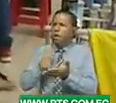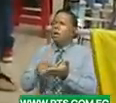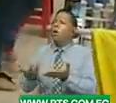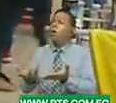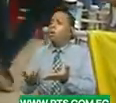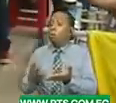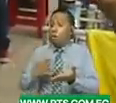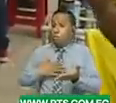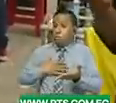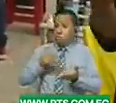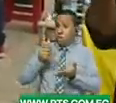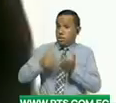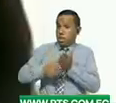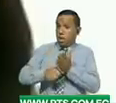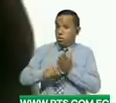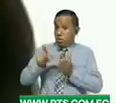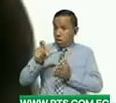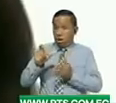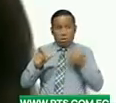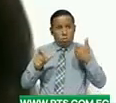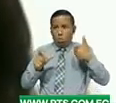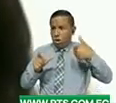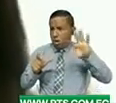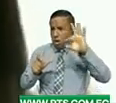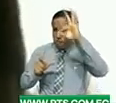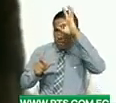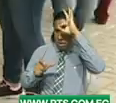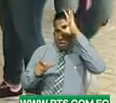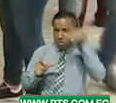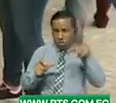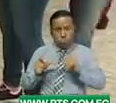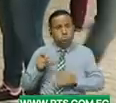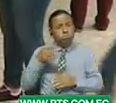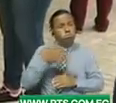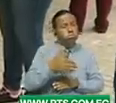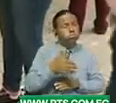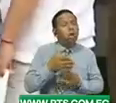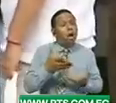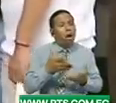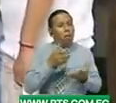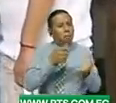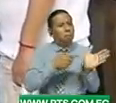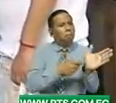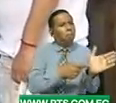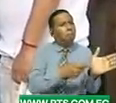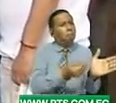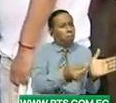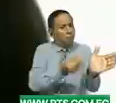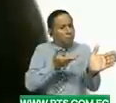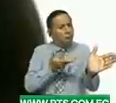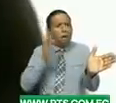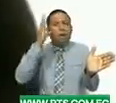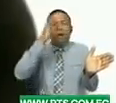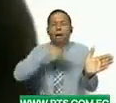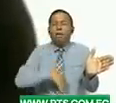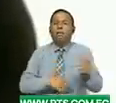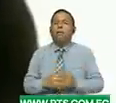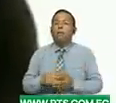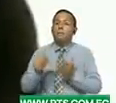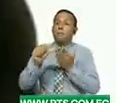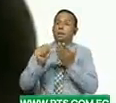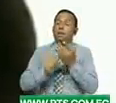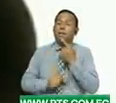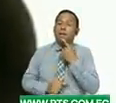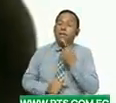farmacia particular. Y listo. La ministra confirmó que esto empieza cuando termine marzo. Una invitación